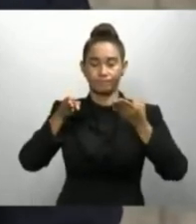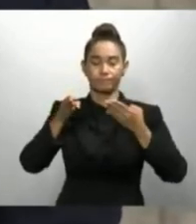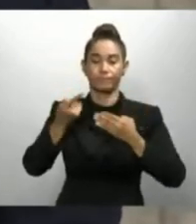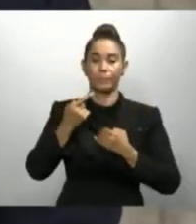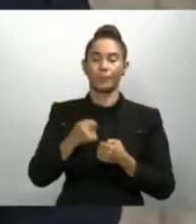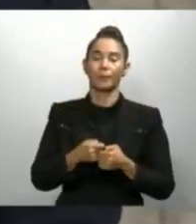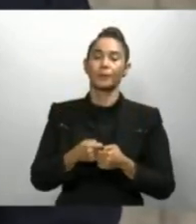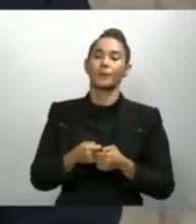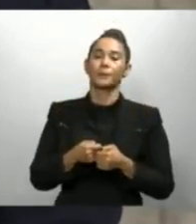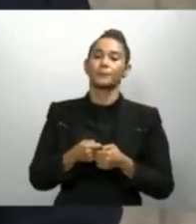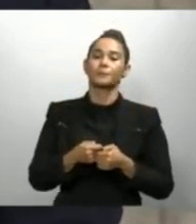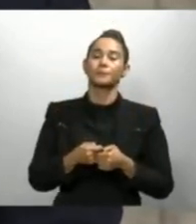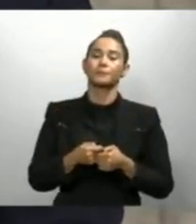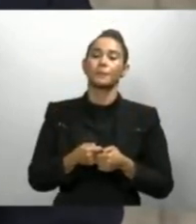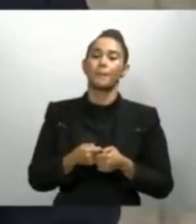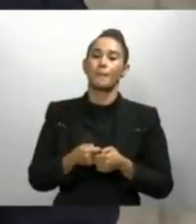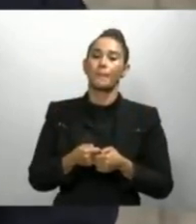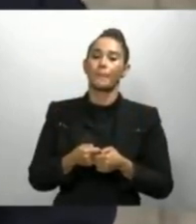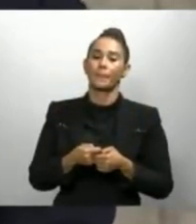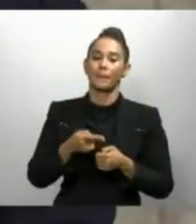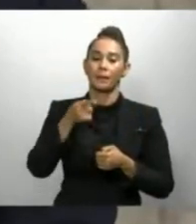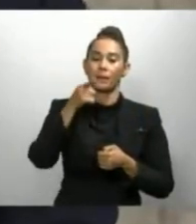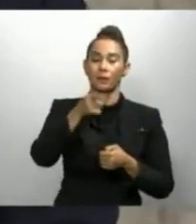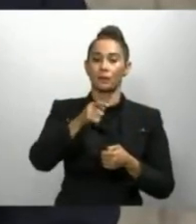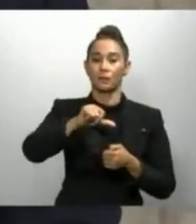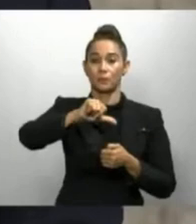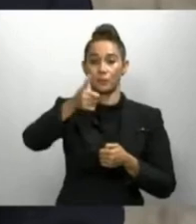Lavatón, por ejemplo, los últimos casos son